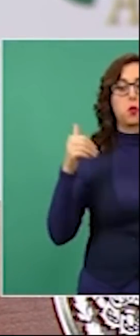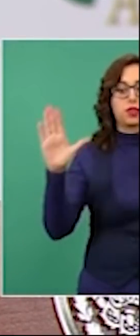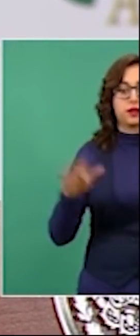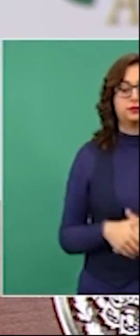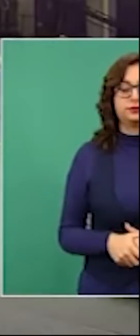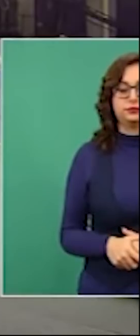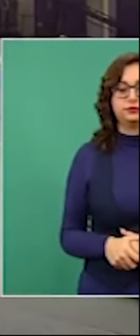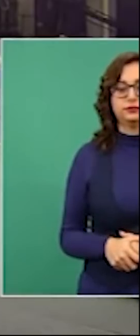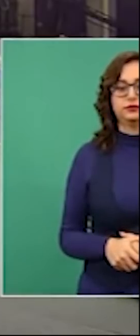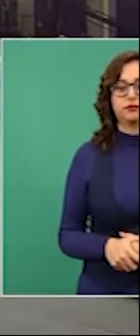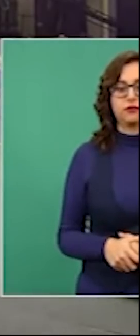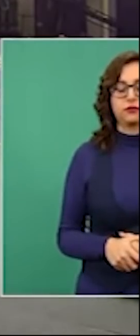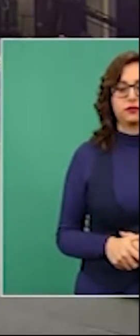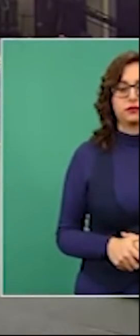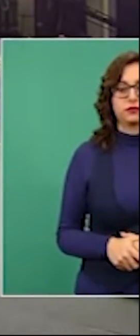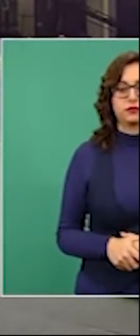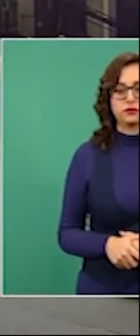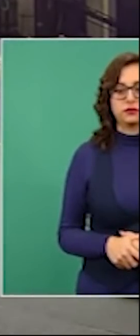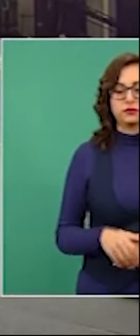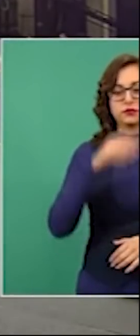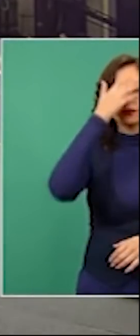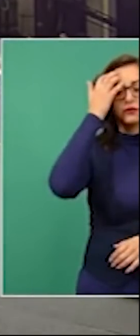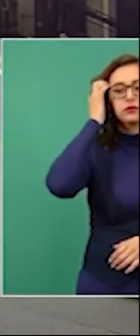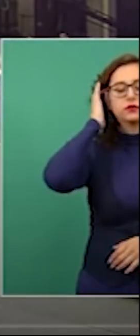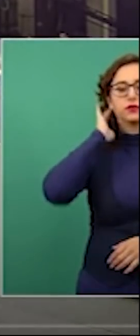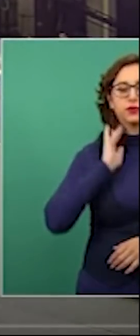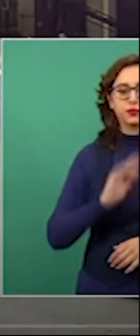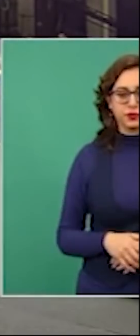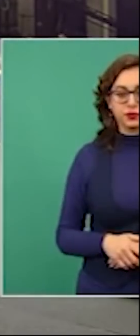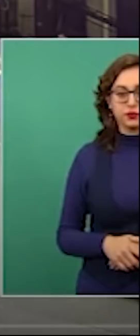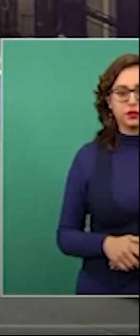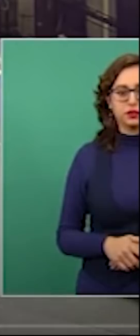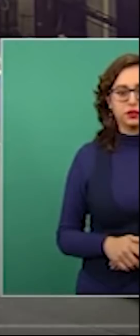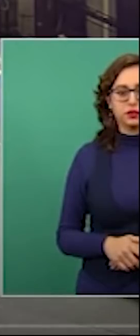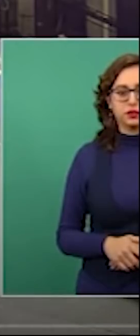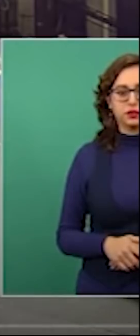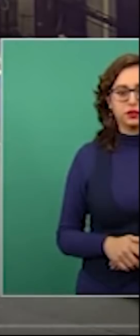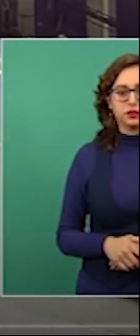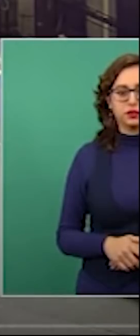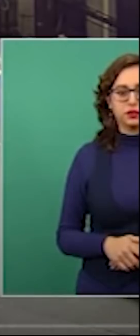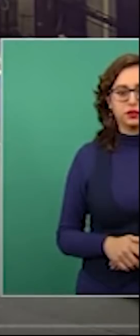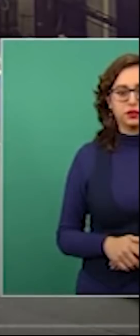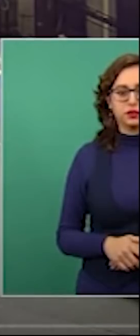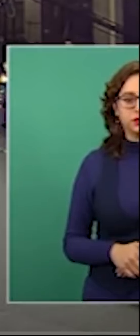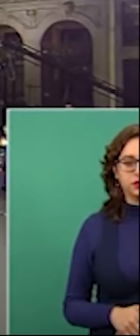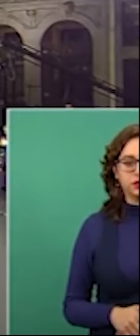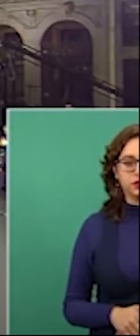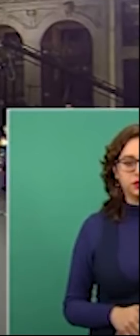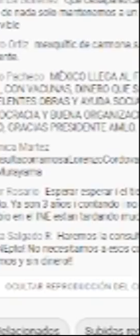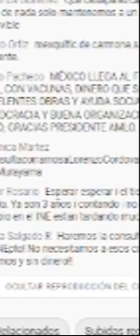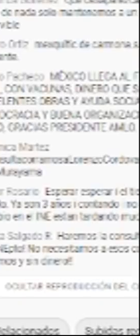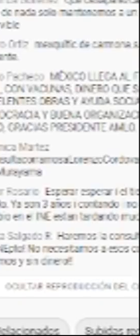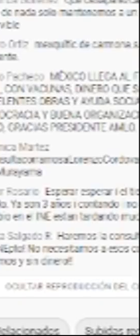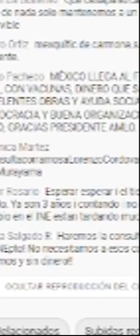Buenos días. Pues esto fue lo que dijo el presidente Andrés Manuel